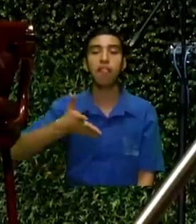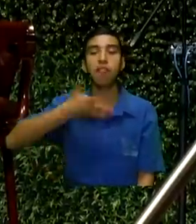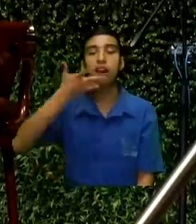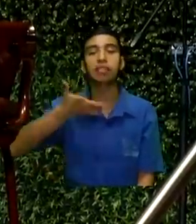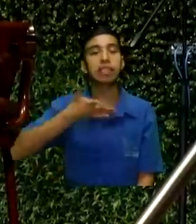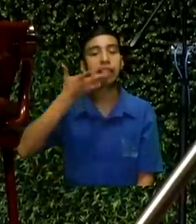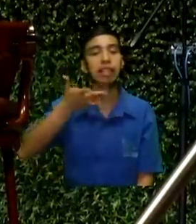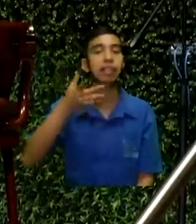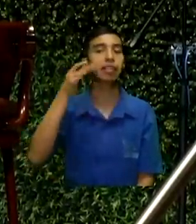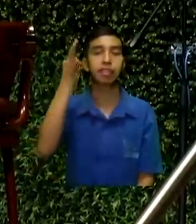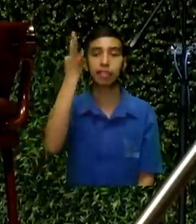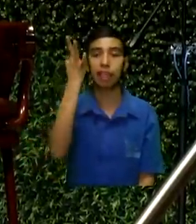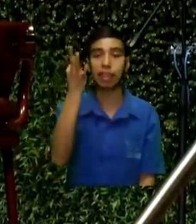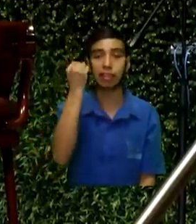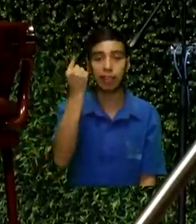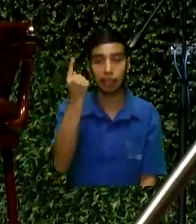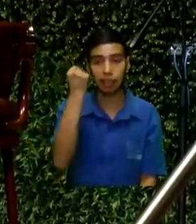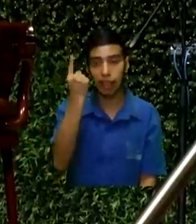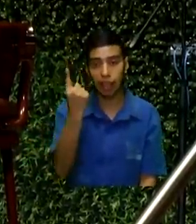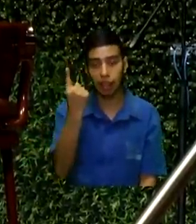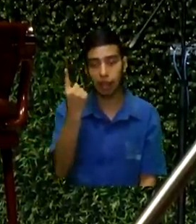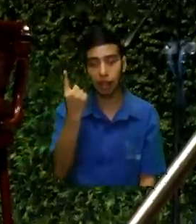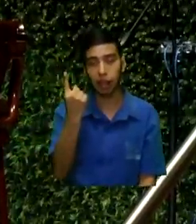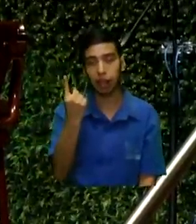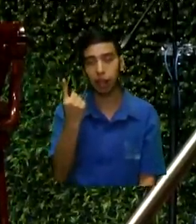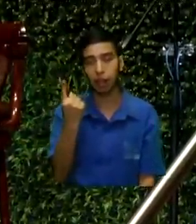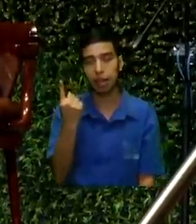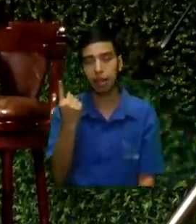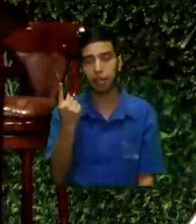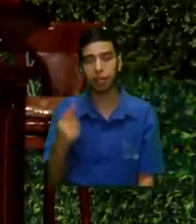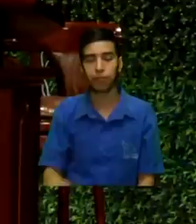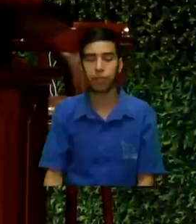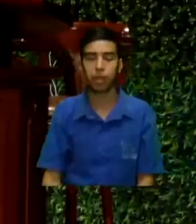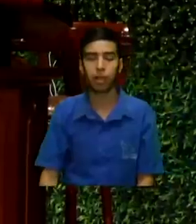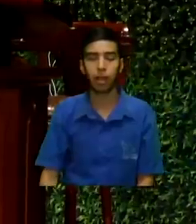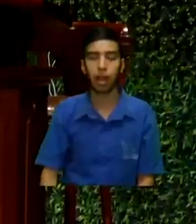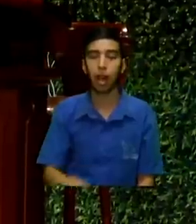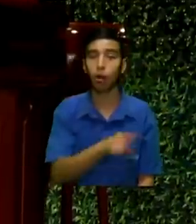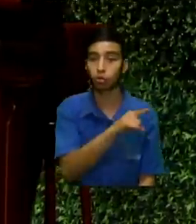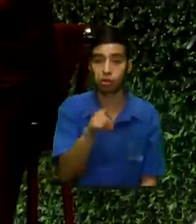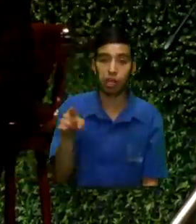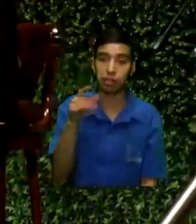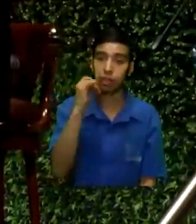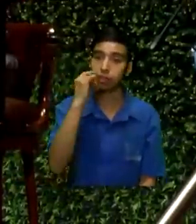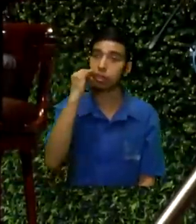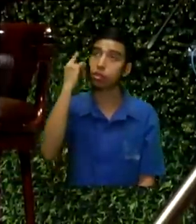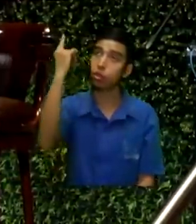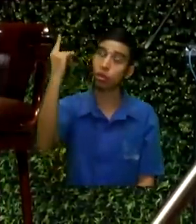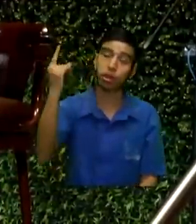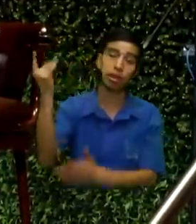digo, considéralo, porque el Señor te va a dar entendimiento.